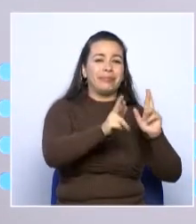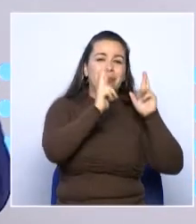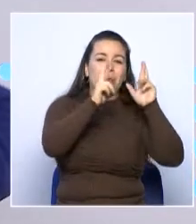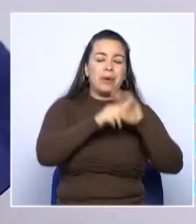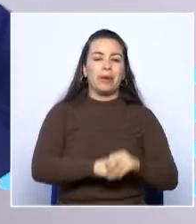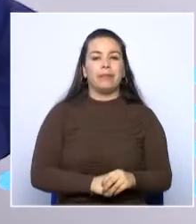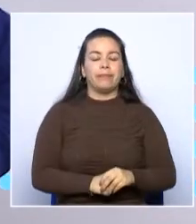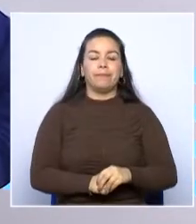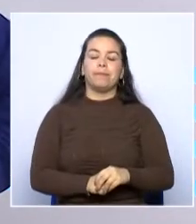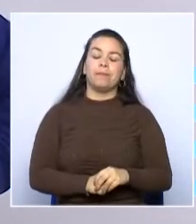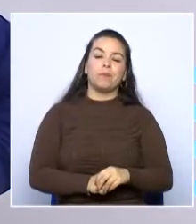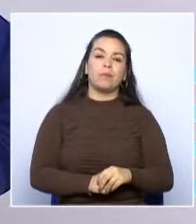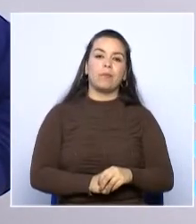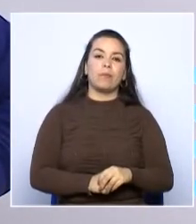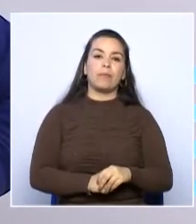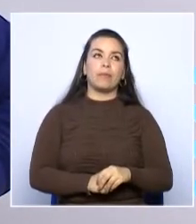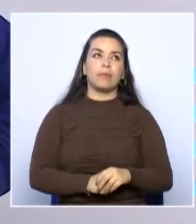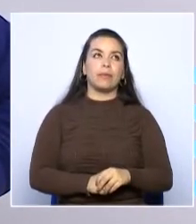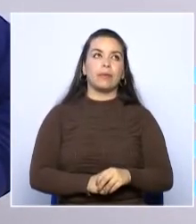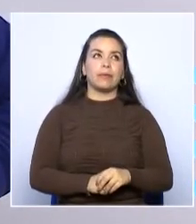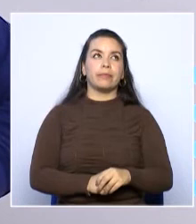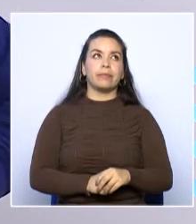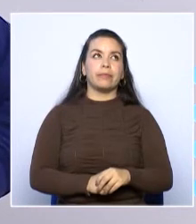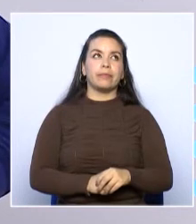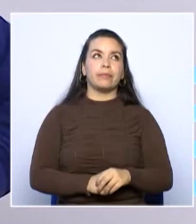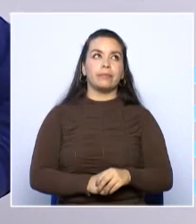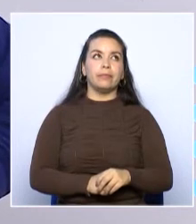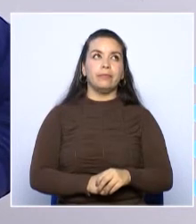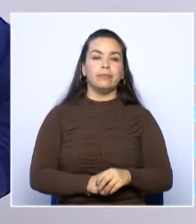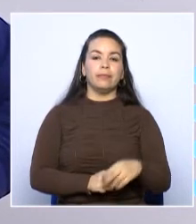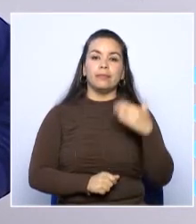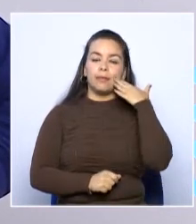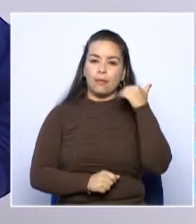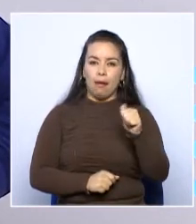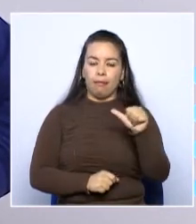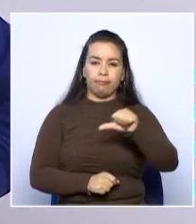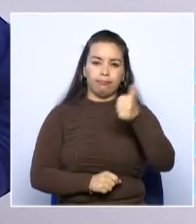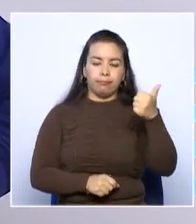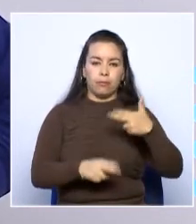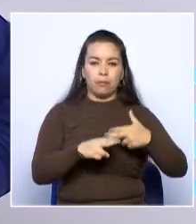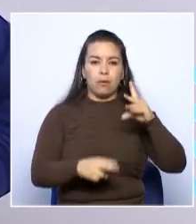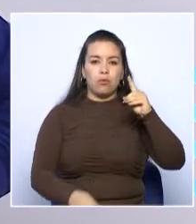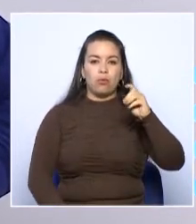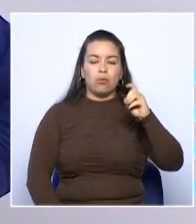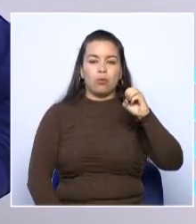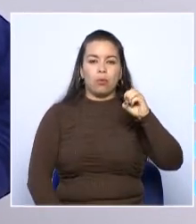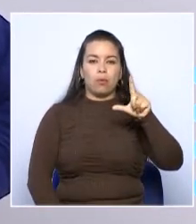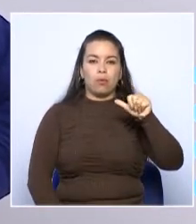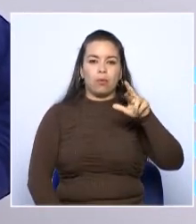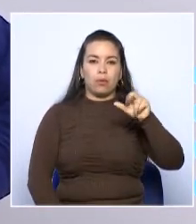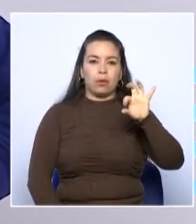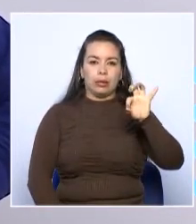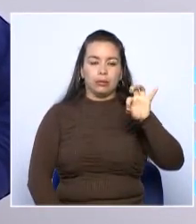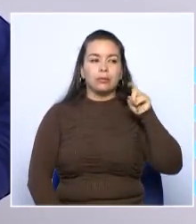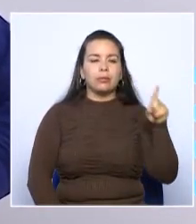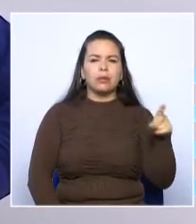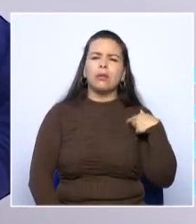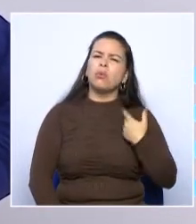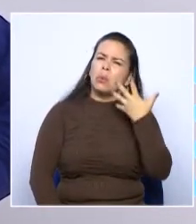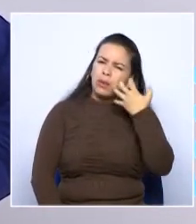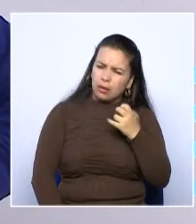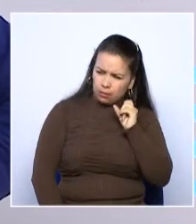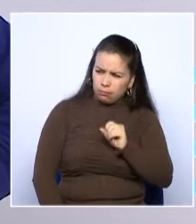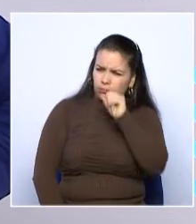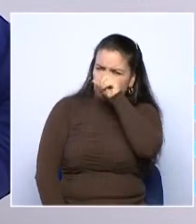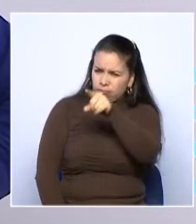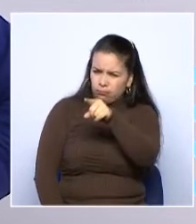Hay una señora que se llama Maraya Dolores Alzate Caro. Y mire, yo por qué quiero leer esta